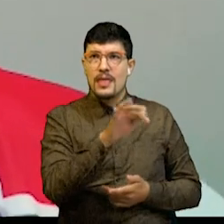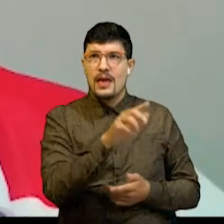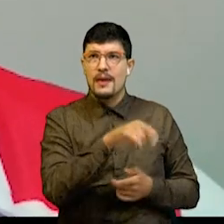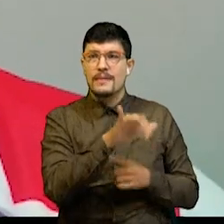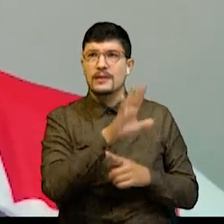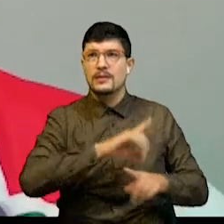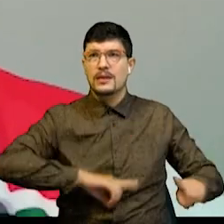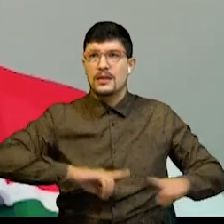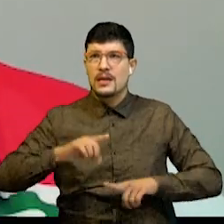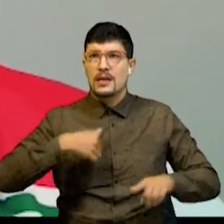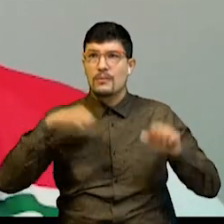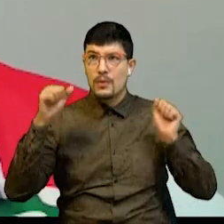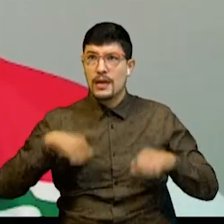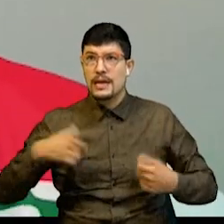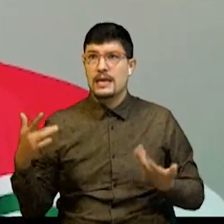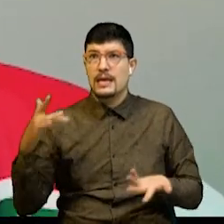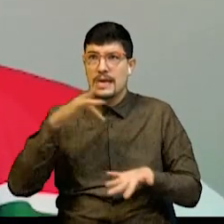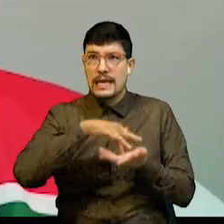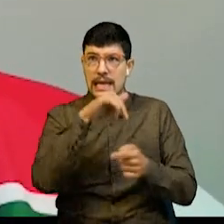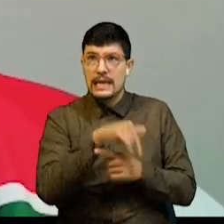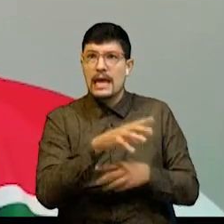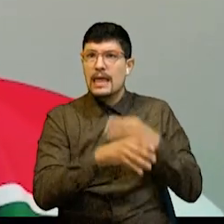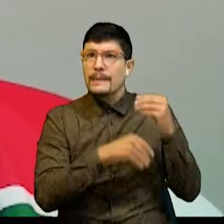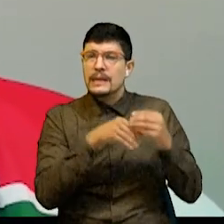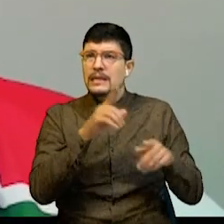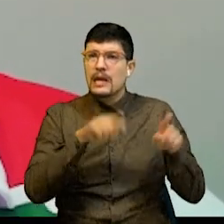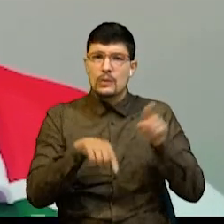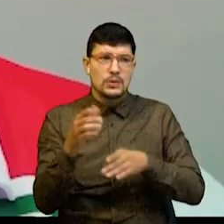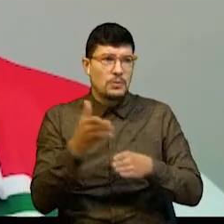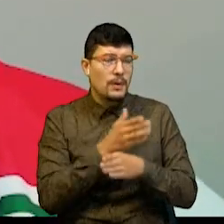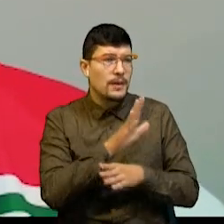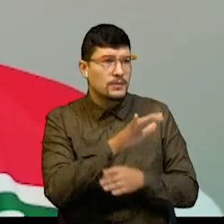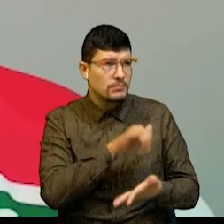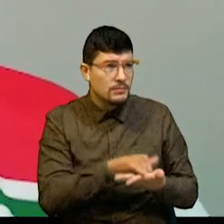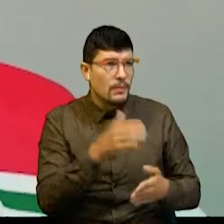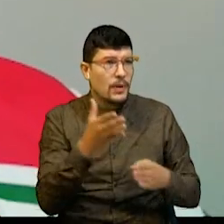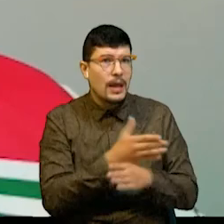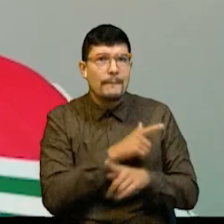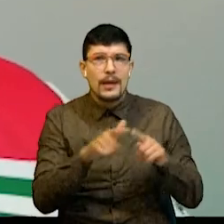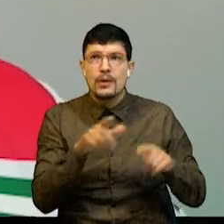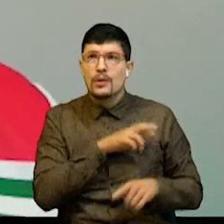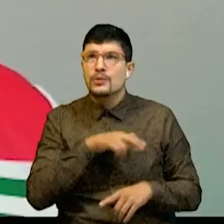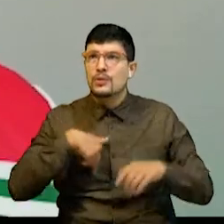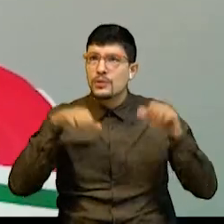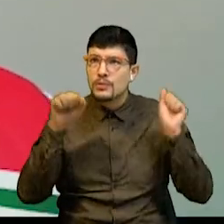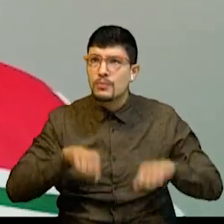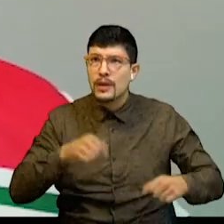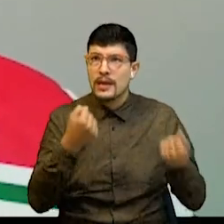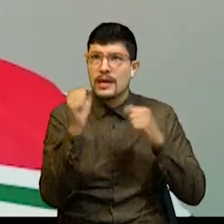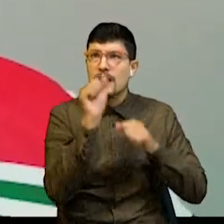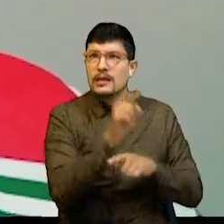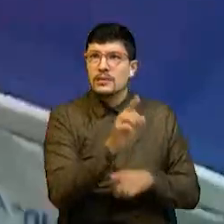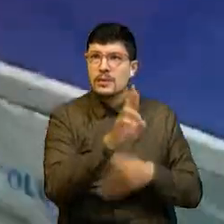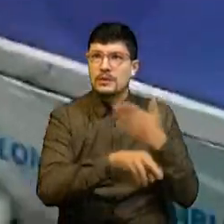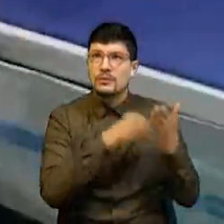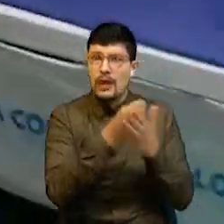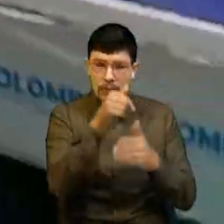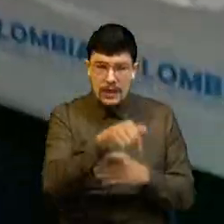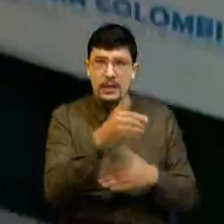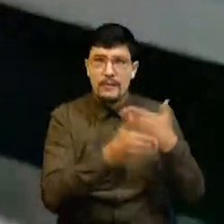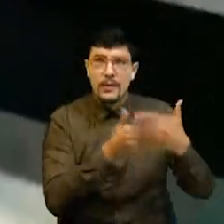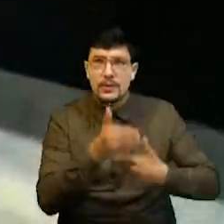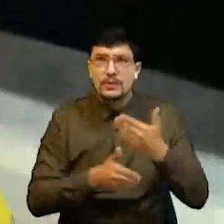para poder llegar hasta acá. A pesar de las adversidades, los problemas, hemos podido sacar adelante este resultado, este proceso.